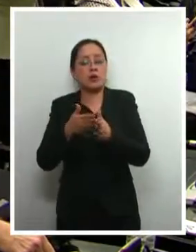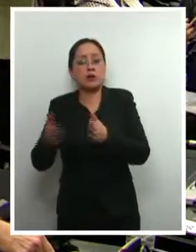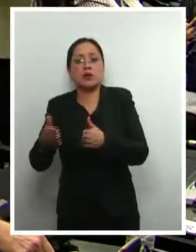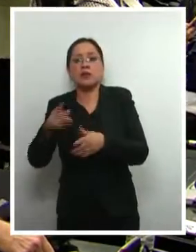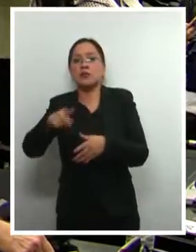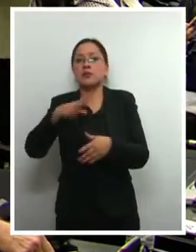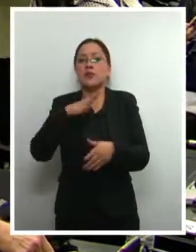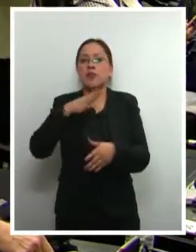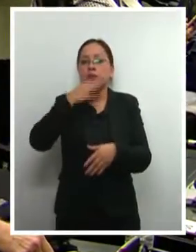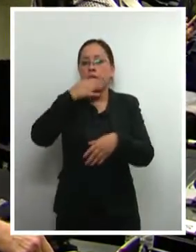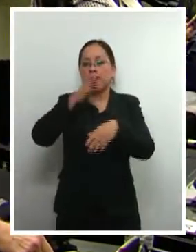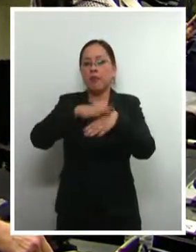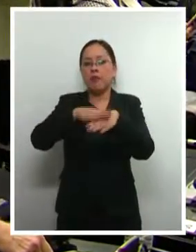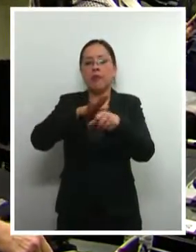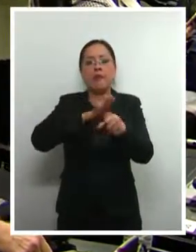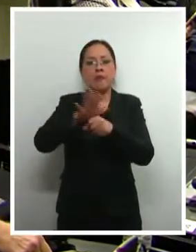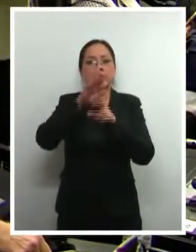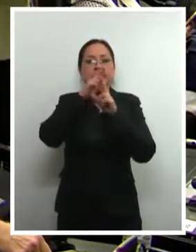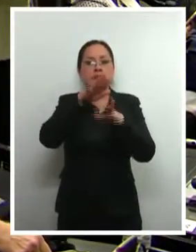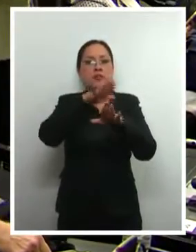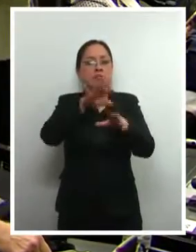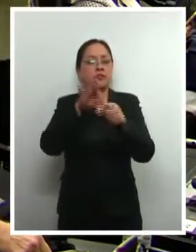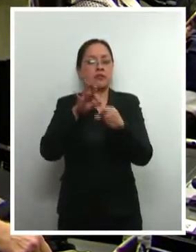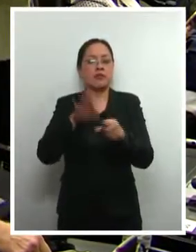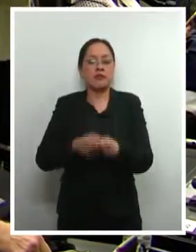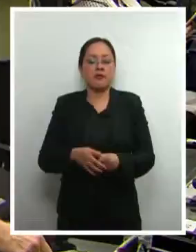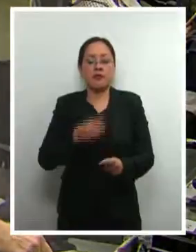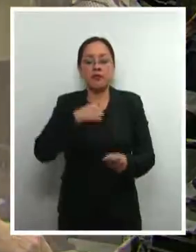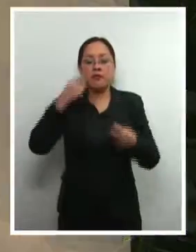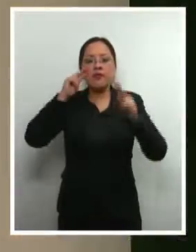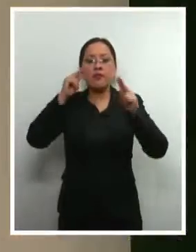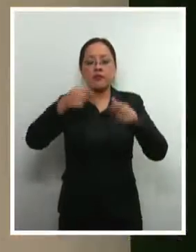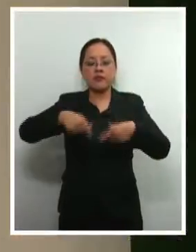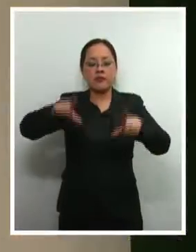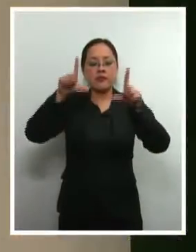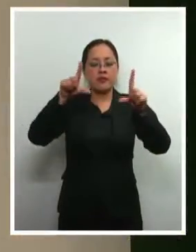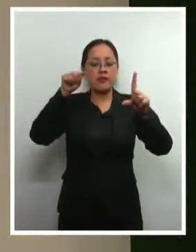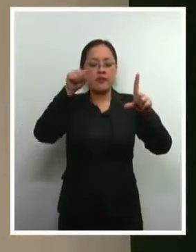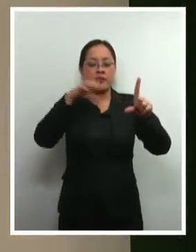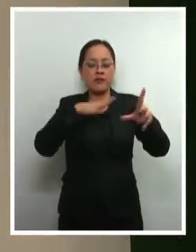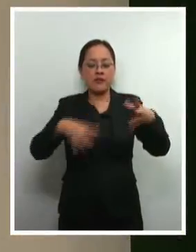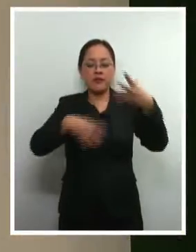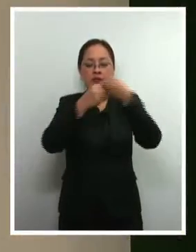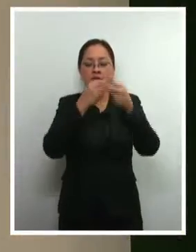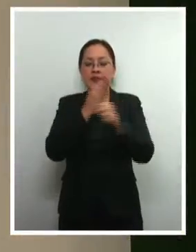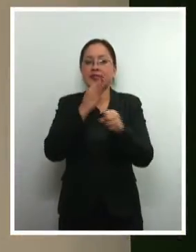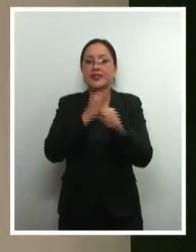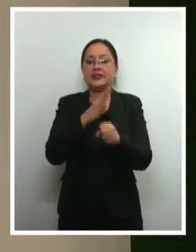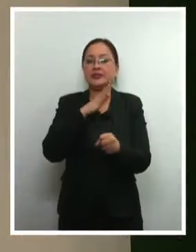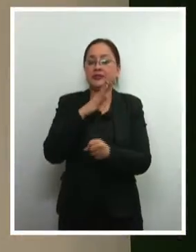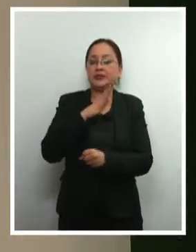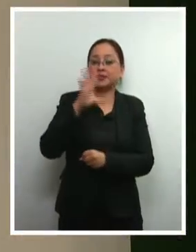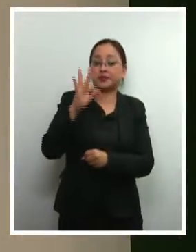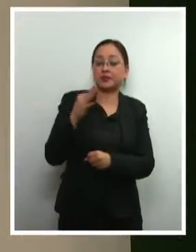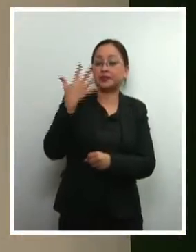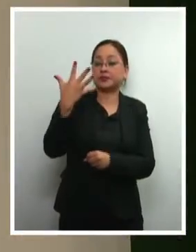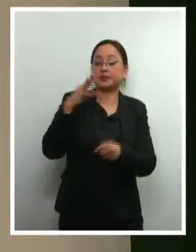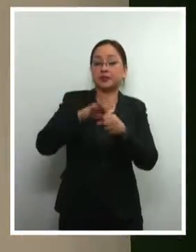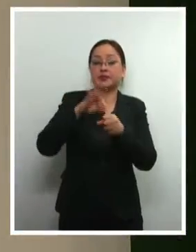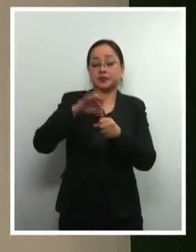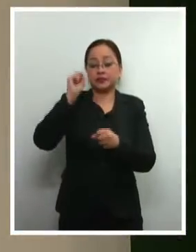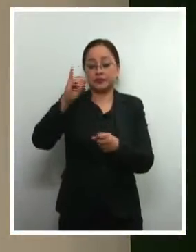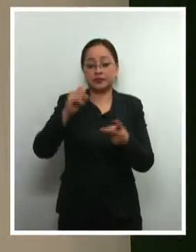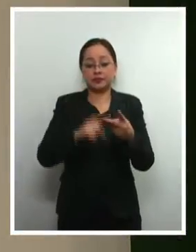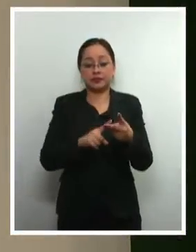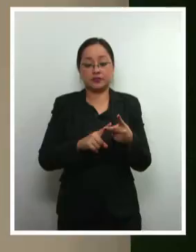en unos momentos más. Sin embargo, veamos este tablero electrónico. Hasta el momento se han registrado 45 votos